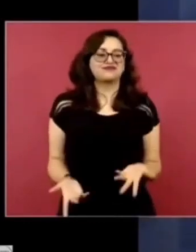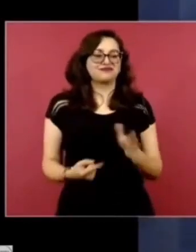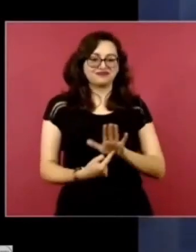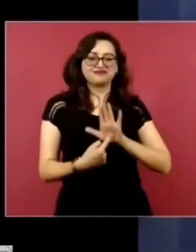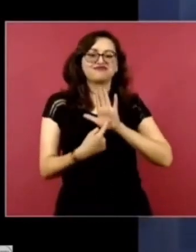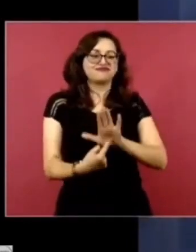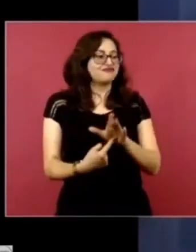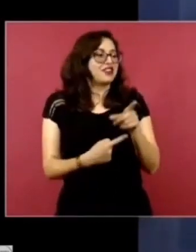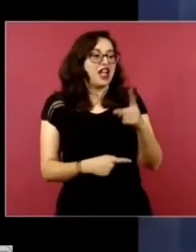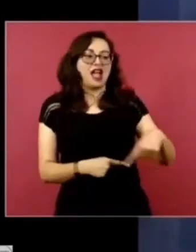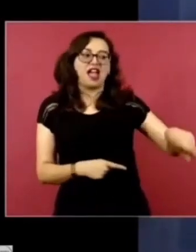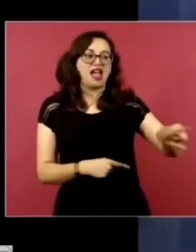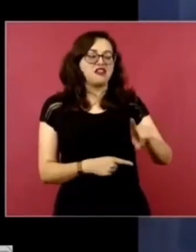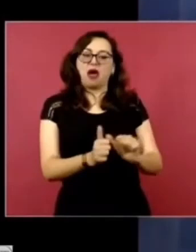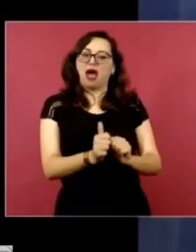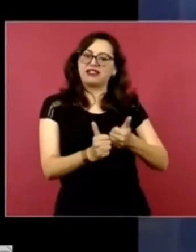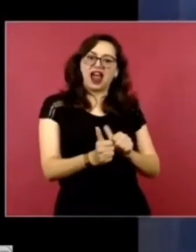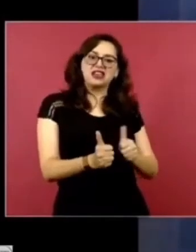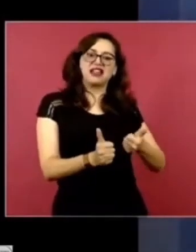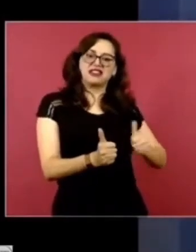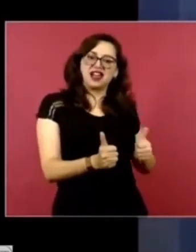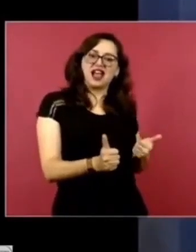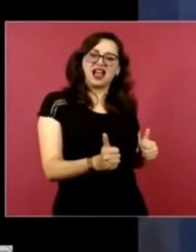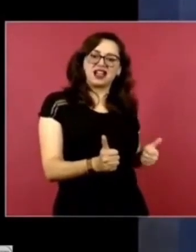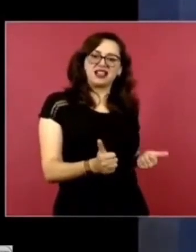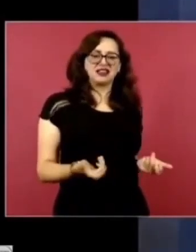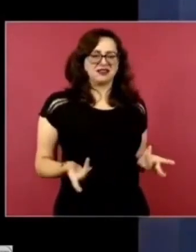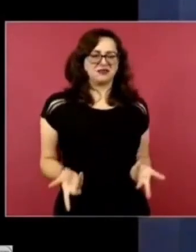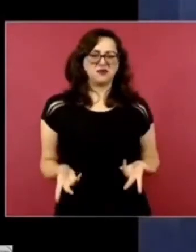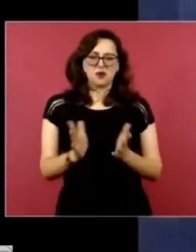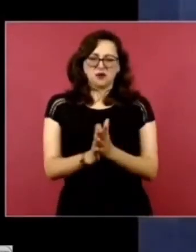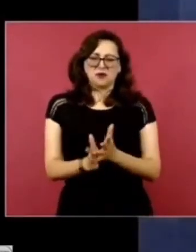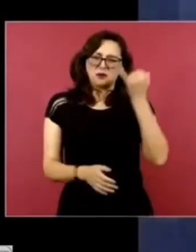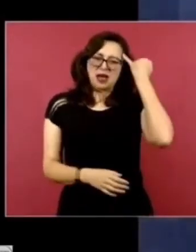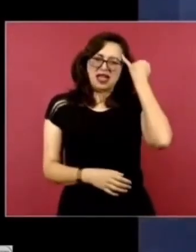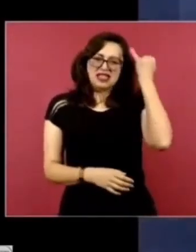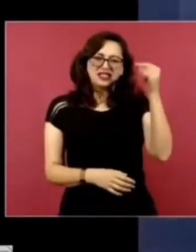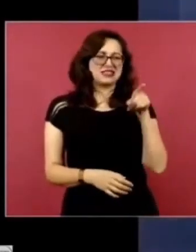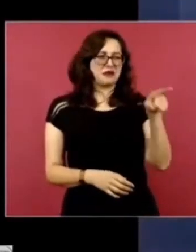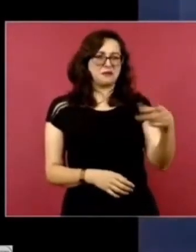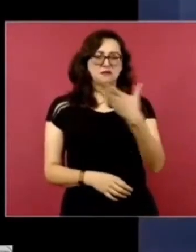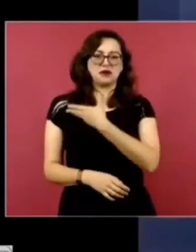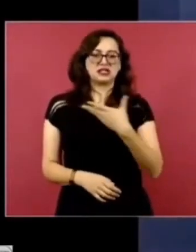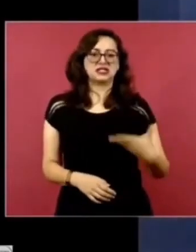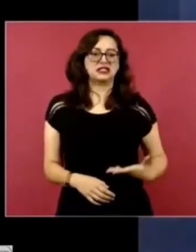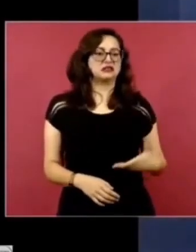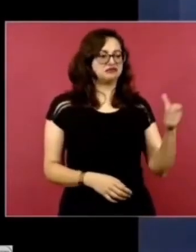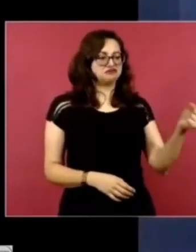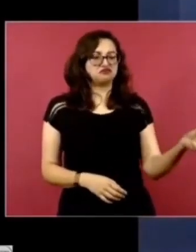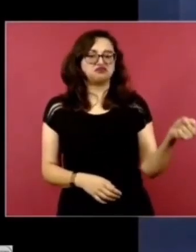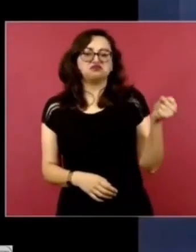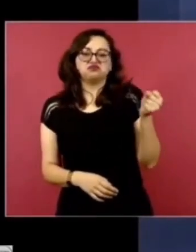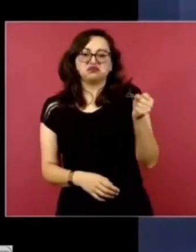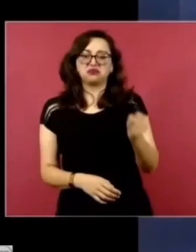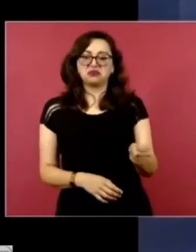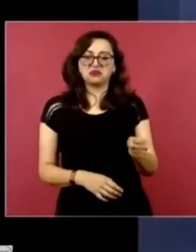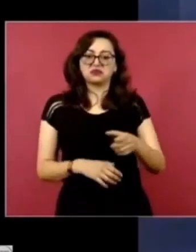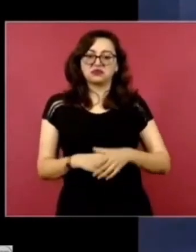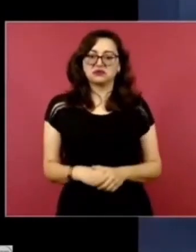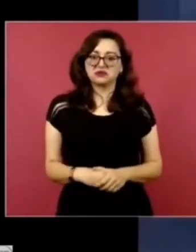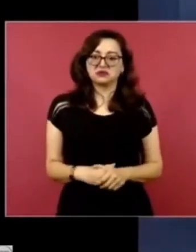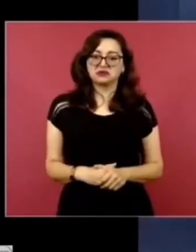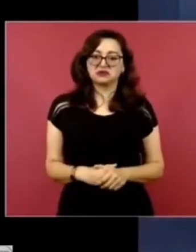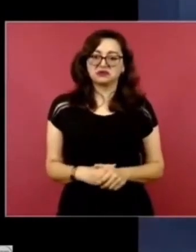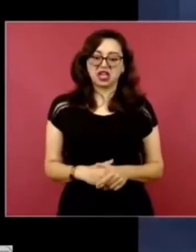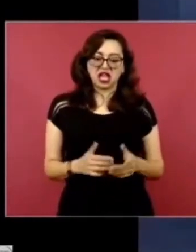avanzar, estamos retrocediendo. Imagínate un presidente que llega al poder a partir de un cambio,